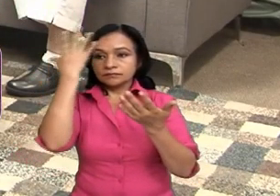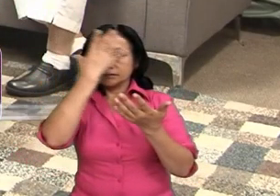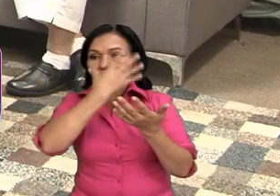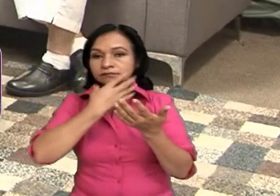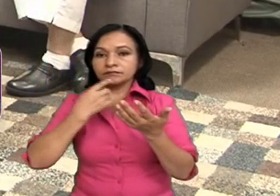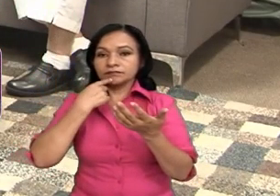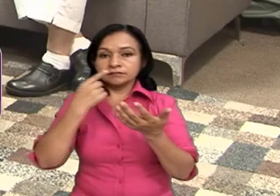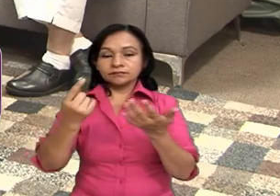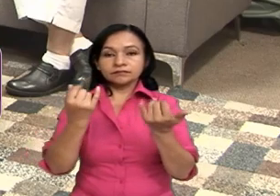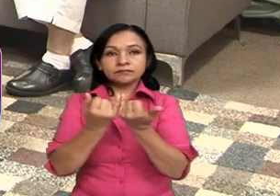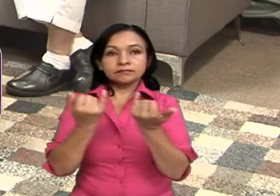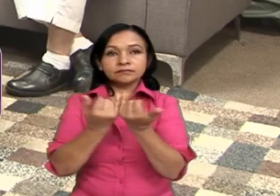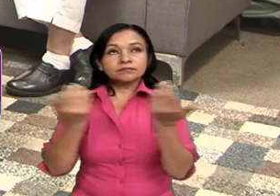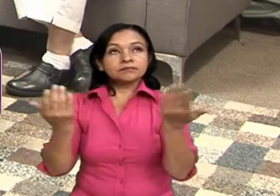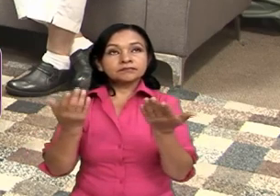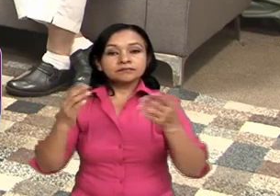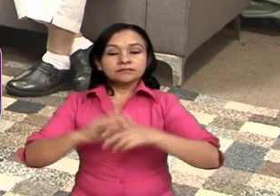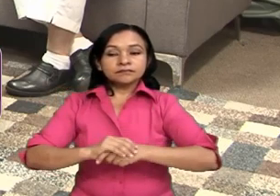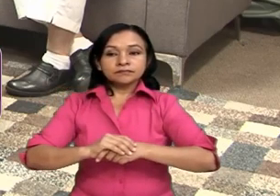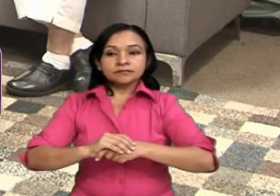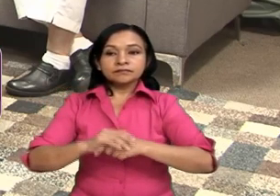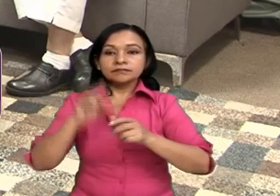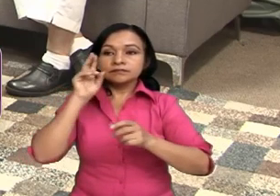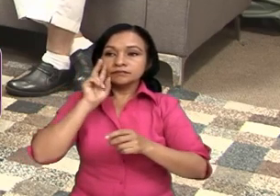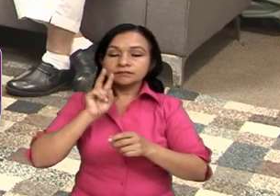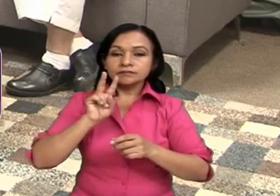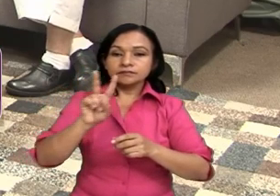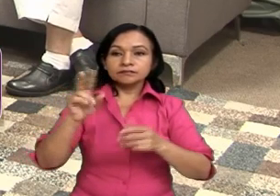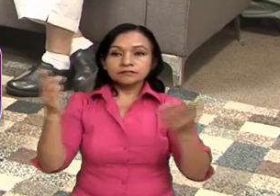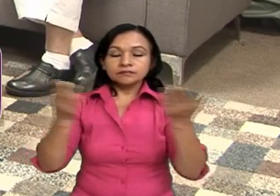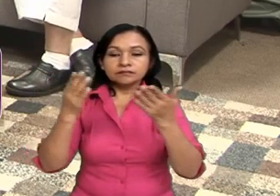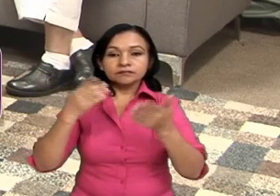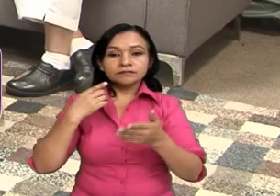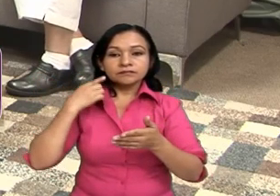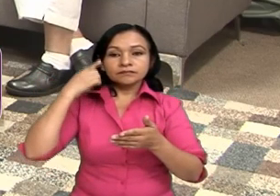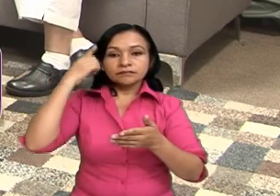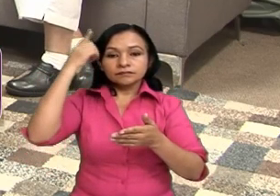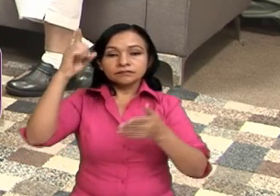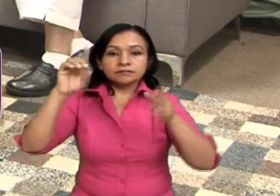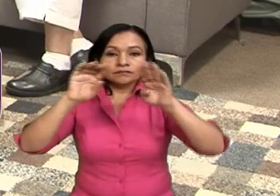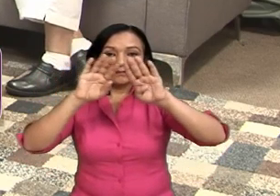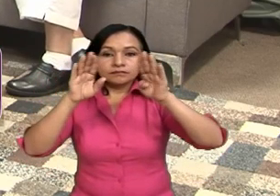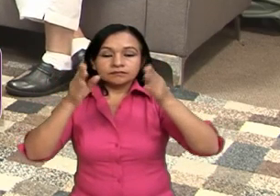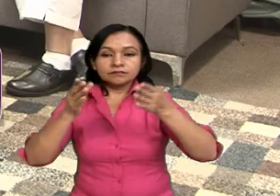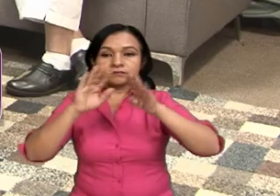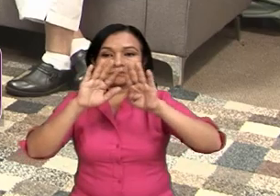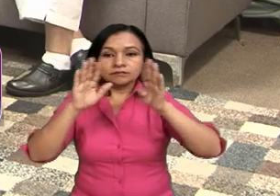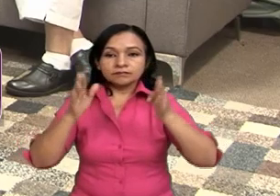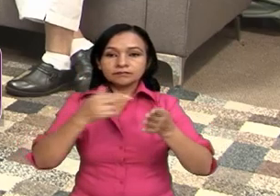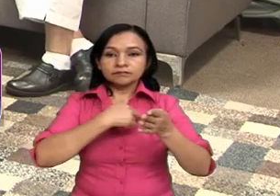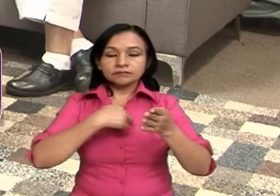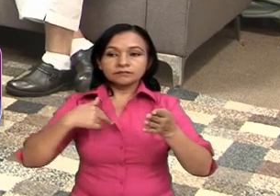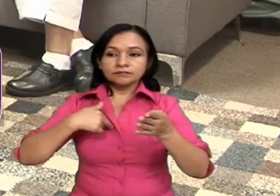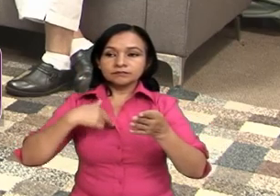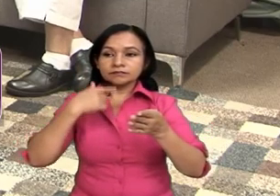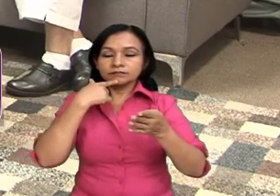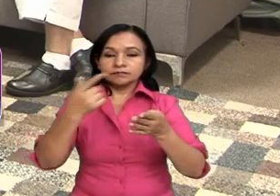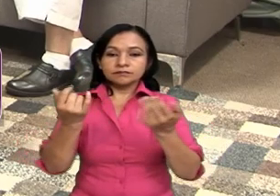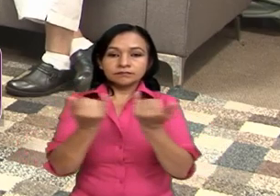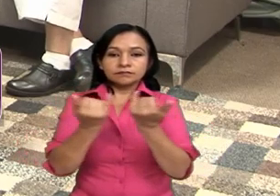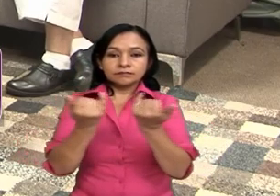redes sociales y vemos cómo van avanzando en posicionamientos de mercado, en nuevos diseños, en